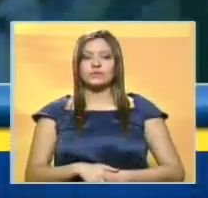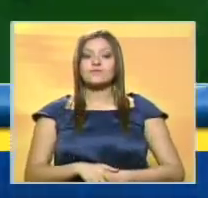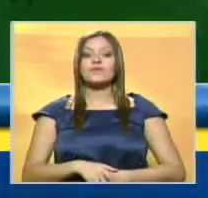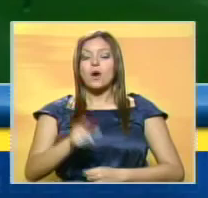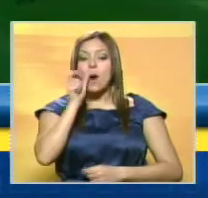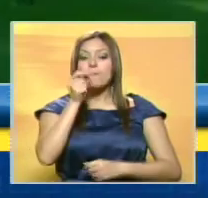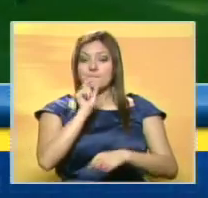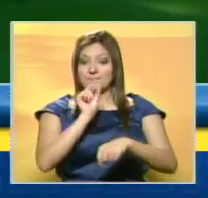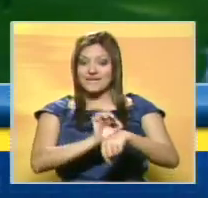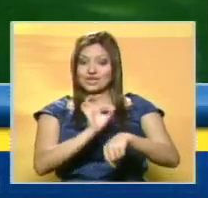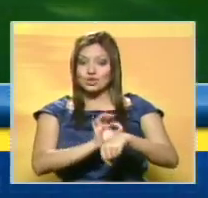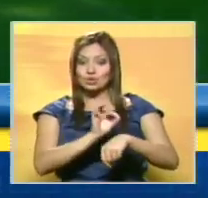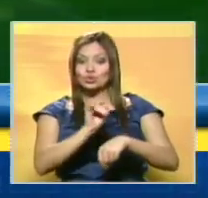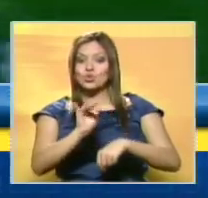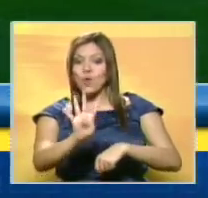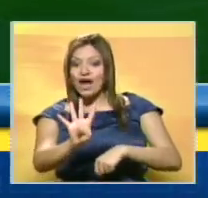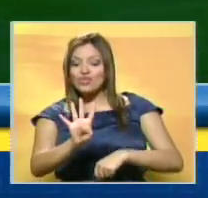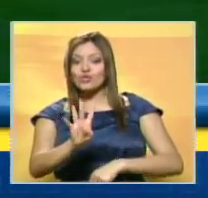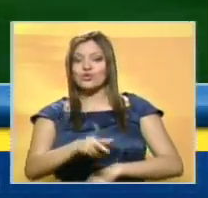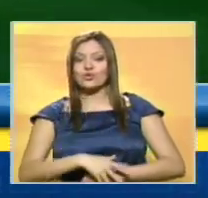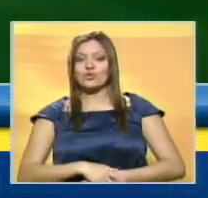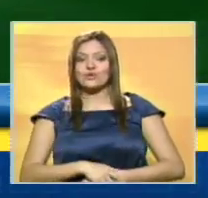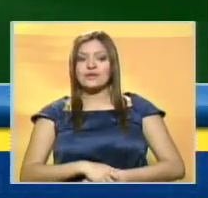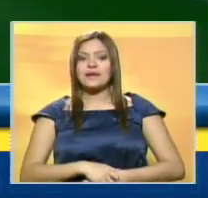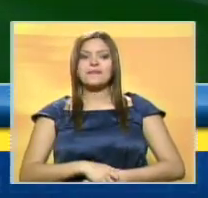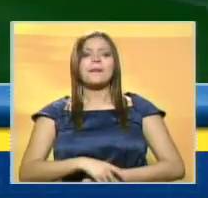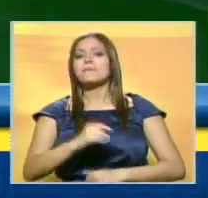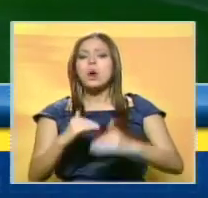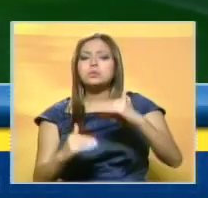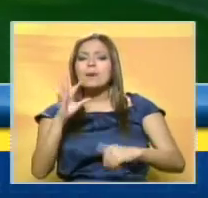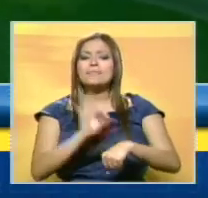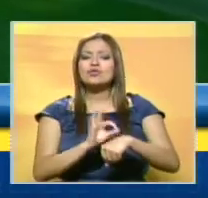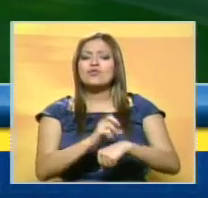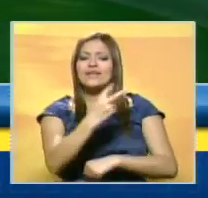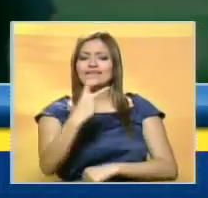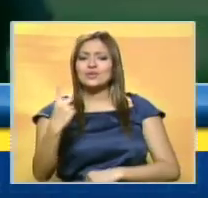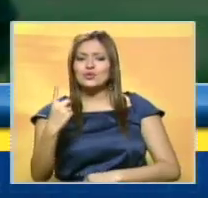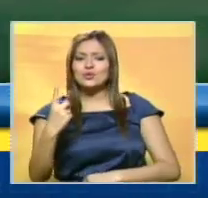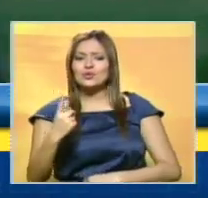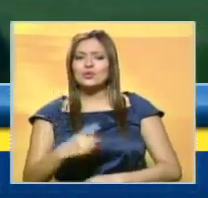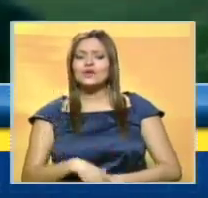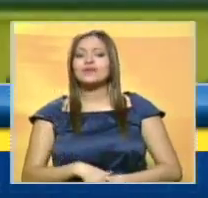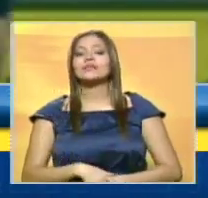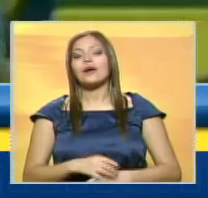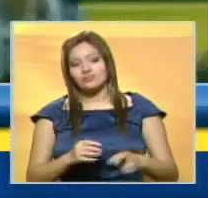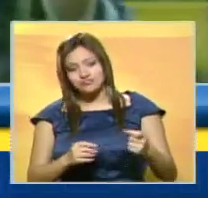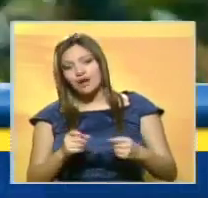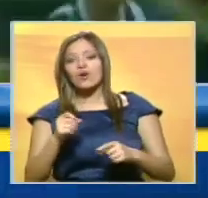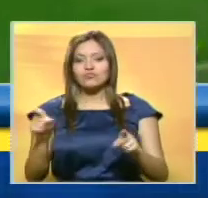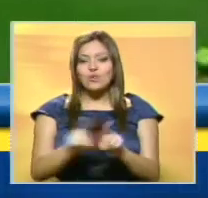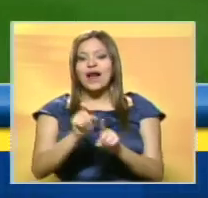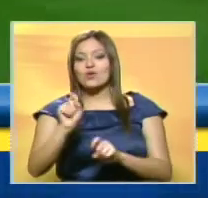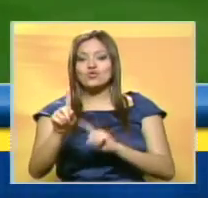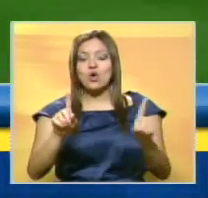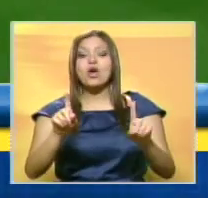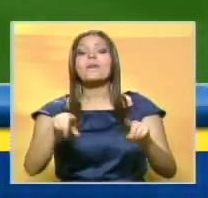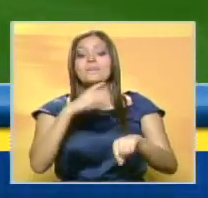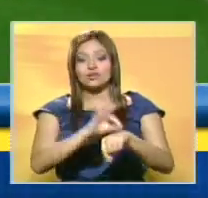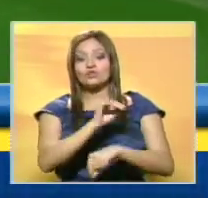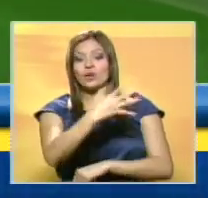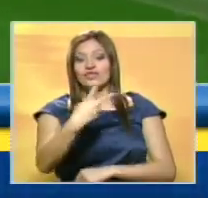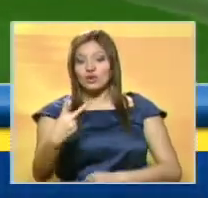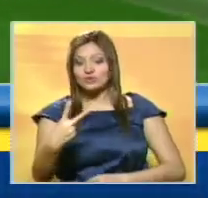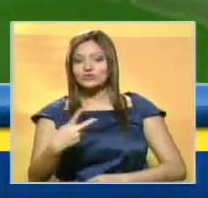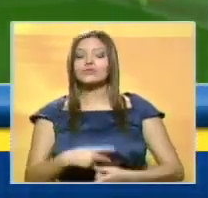el marcador al minuto 4. Prendió la fiesta y amplió la ventaja a los 21. El Verona logró descontar con tanto de Luca Toni a los 52.